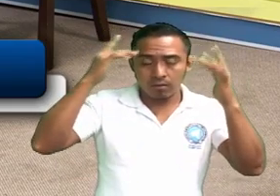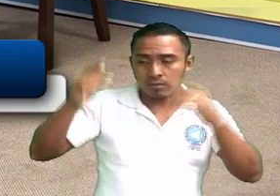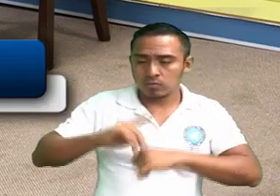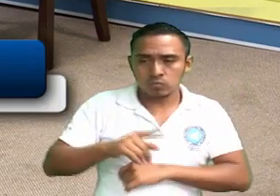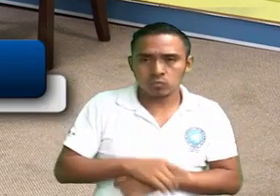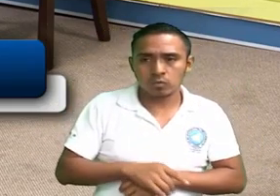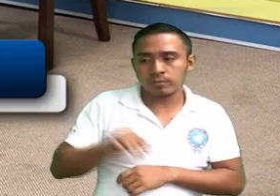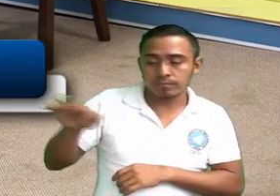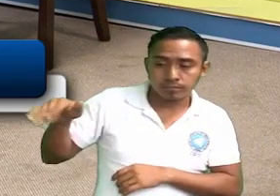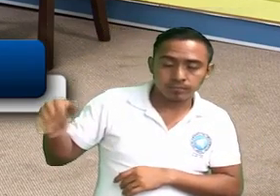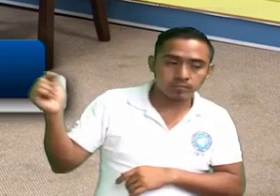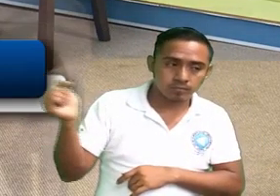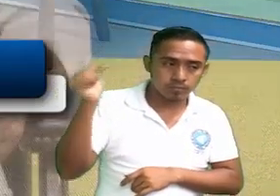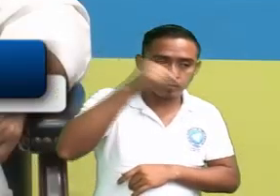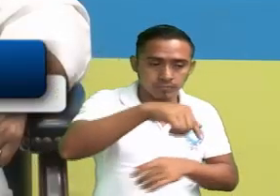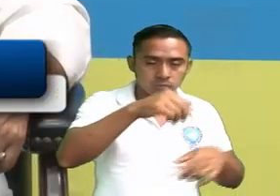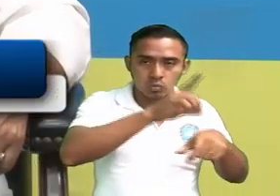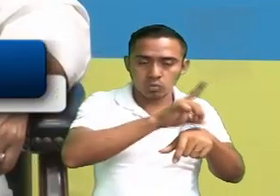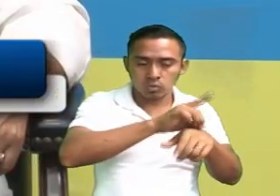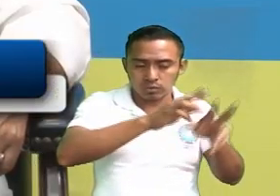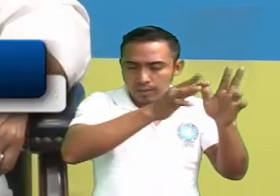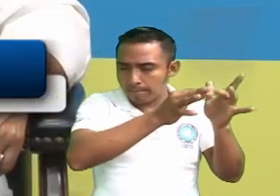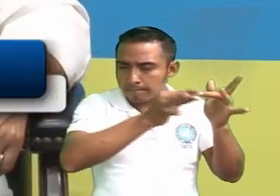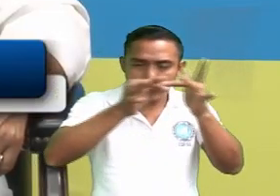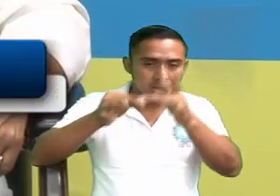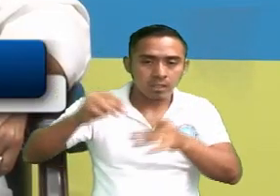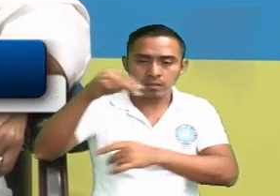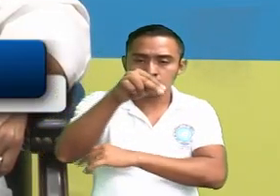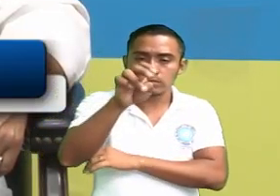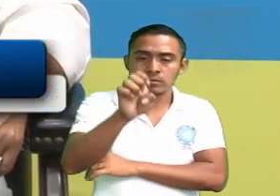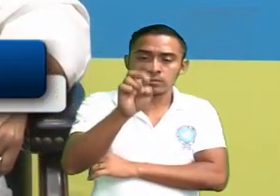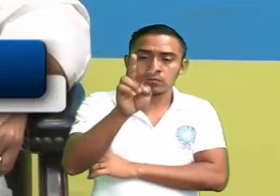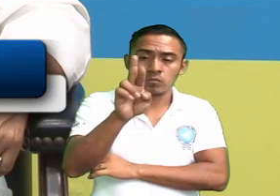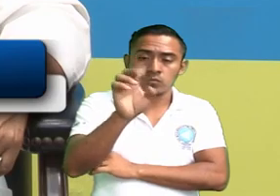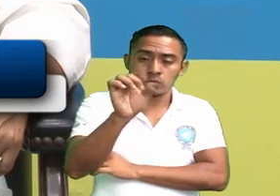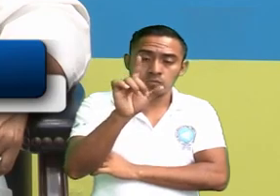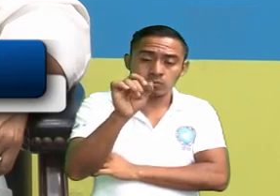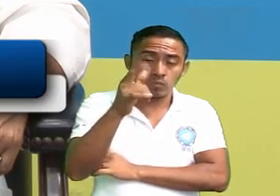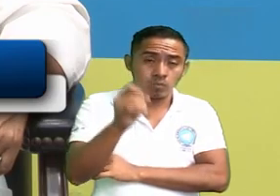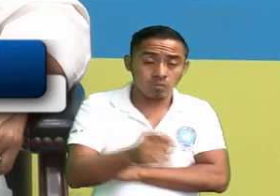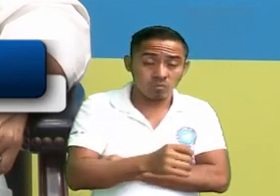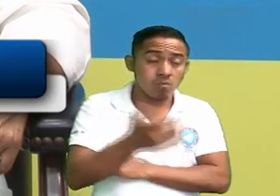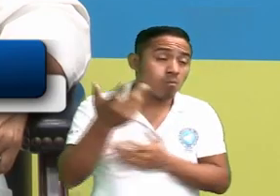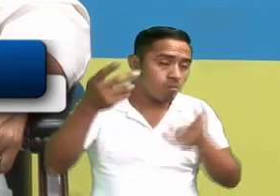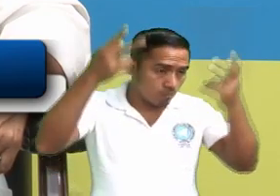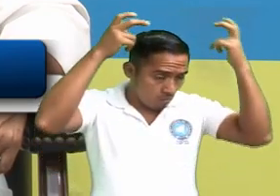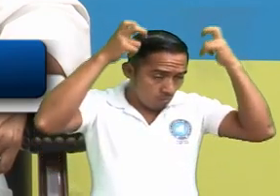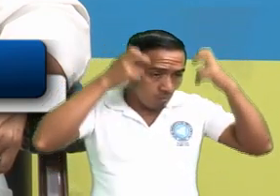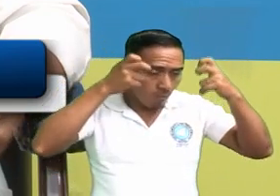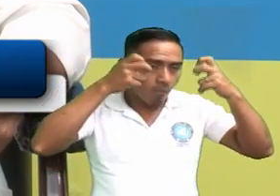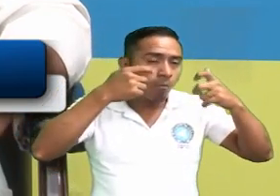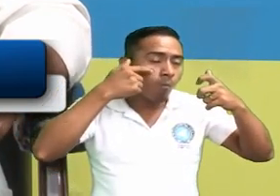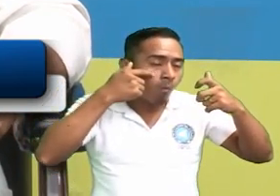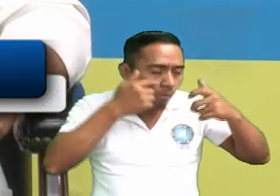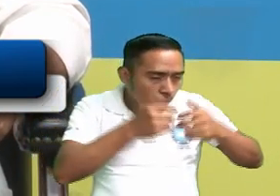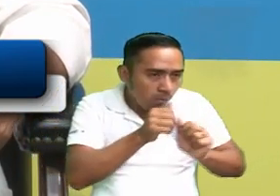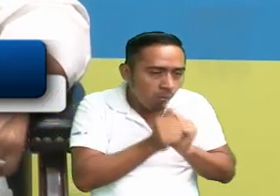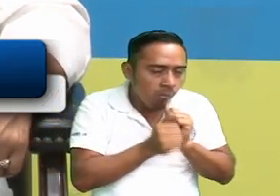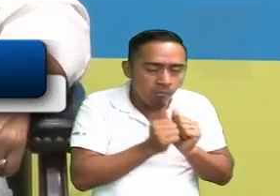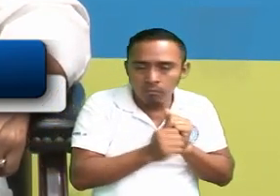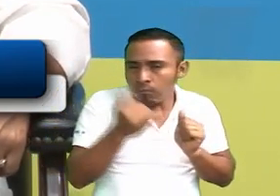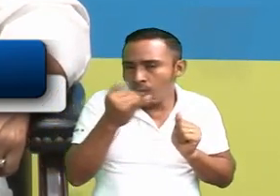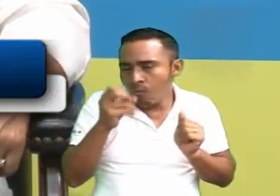Por ejemplo, cuando hay un retraso de lenguaje, ya 6, 7 años, alerta.